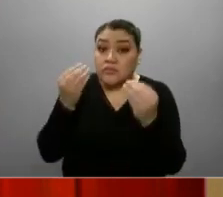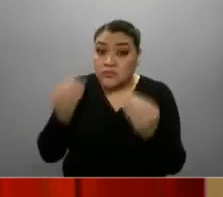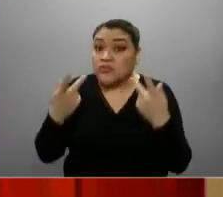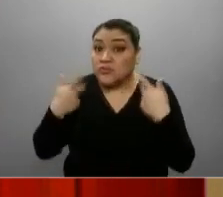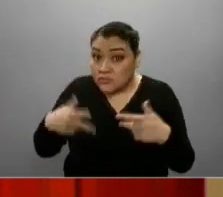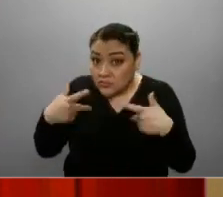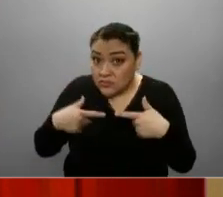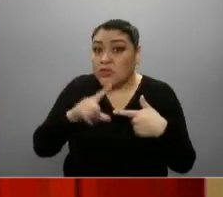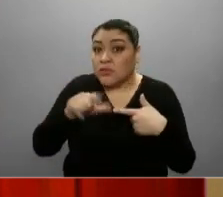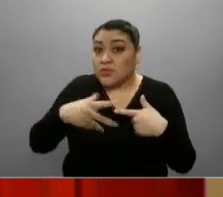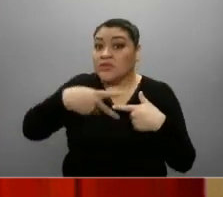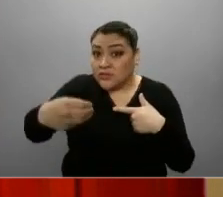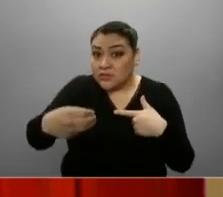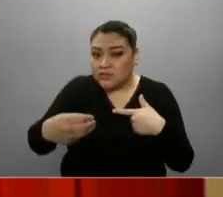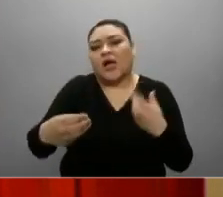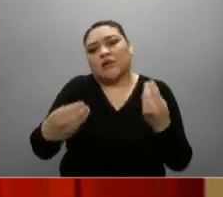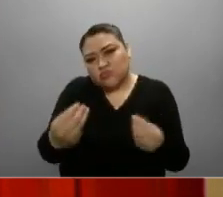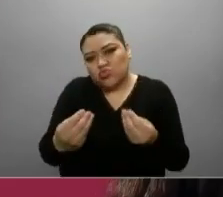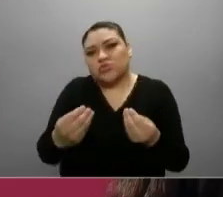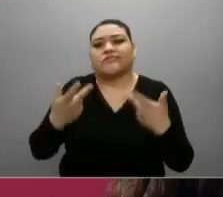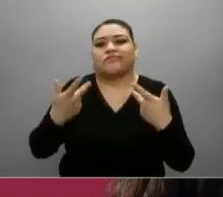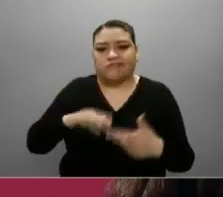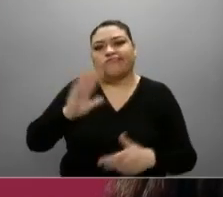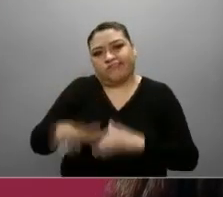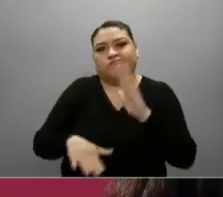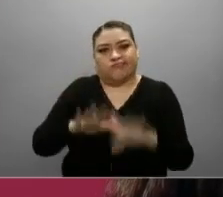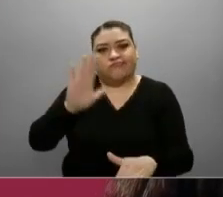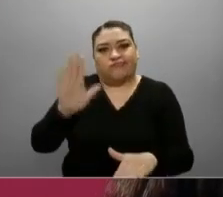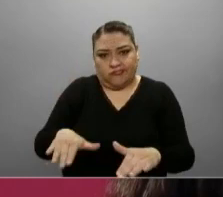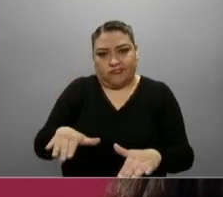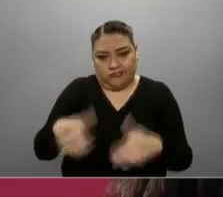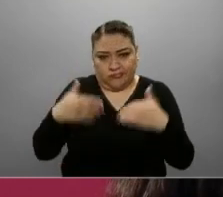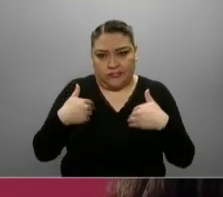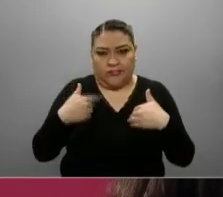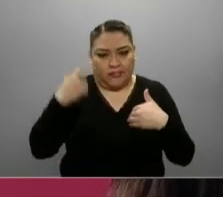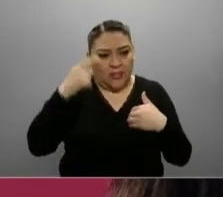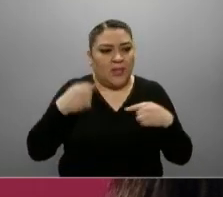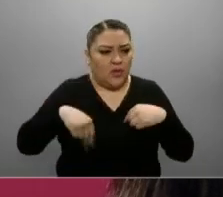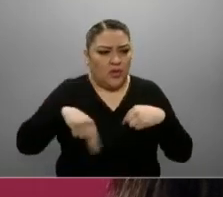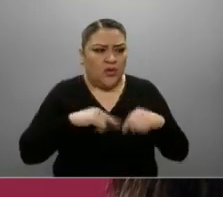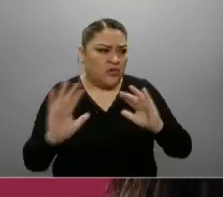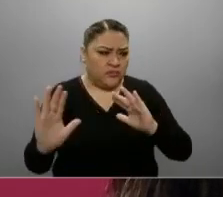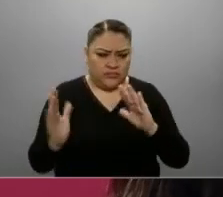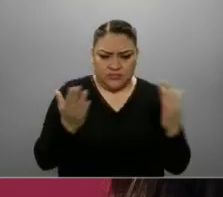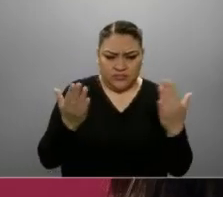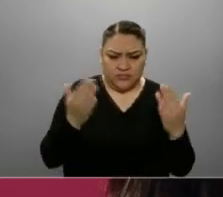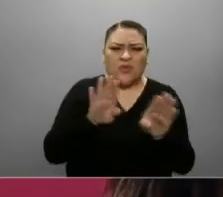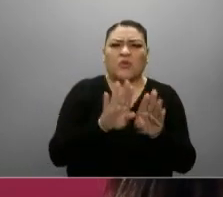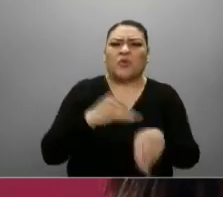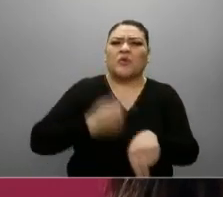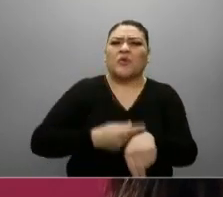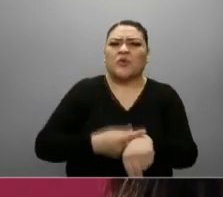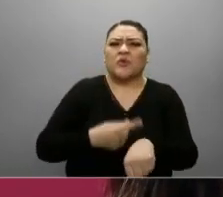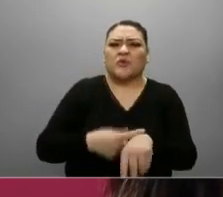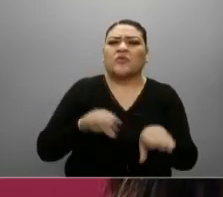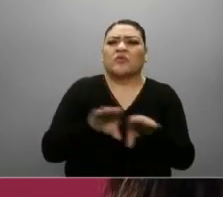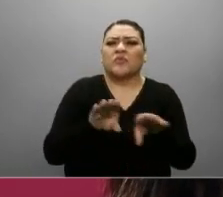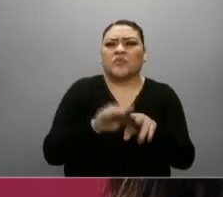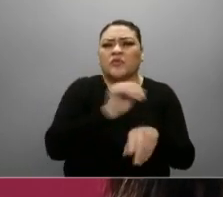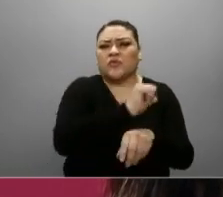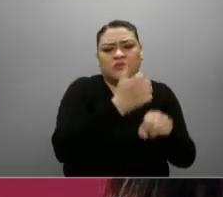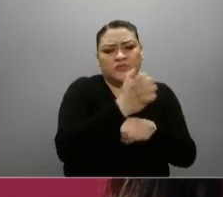hay un mayor número de personas que han perdido la vida. Entonces, para poder comparar realmente cómo está ocurriendo la enfermedad en